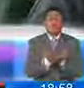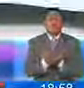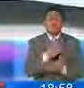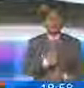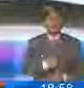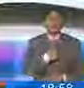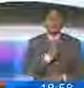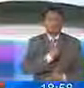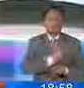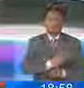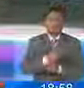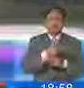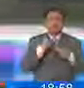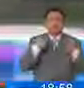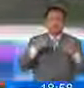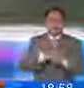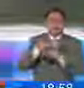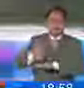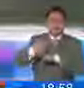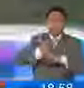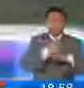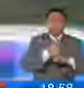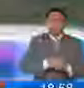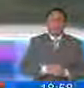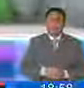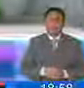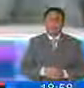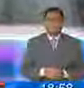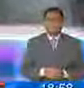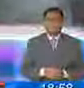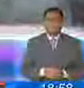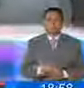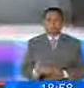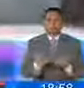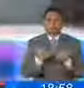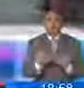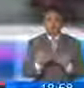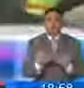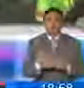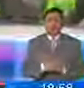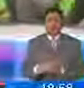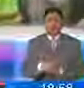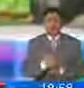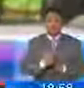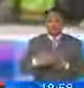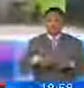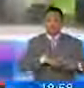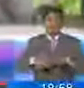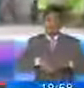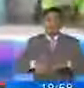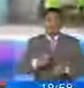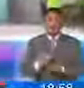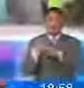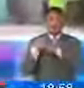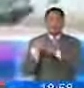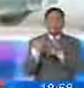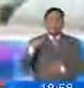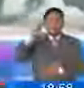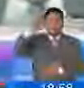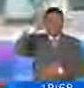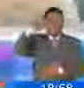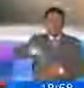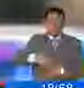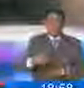Protección Pública para las altas autoridades del régimen. En la actualidad, esa actividad está a cargo de miembros de la Policía Nacional y